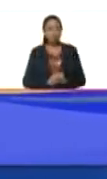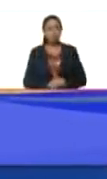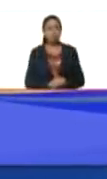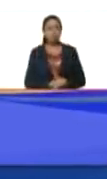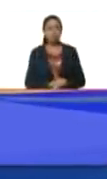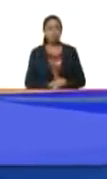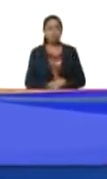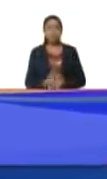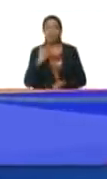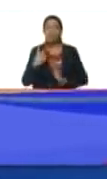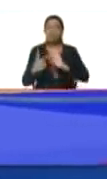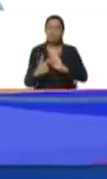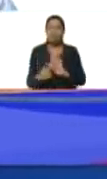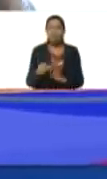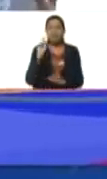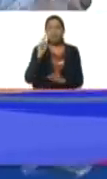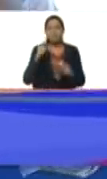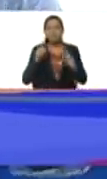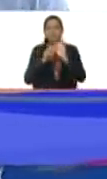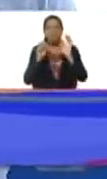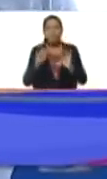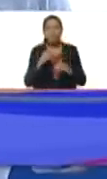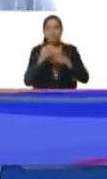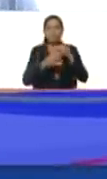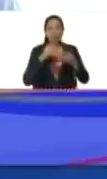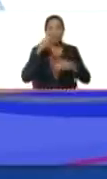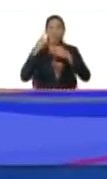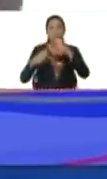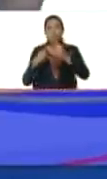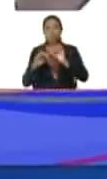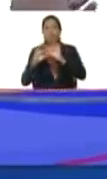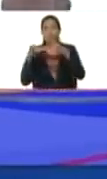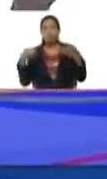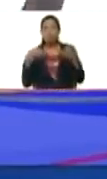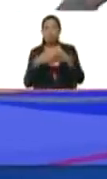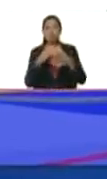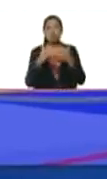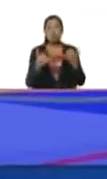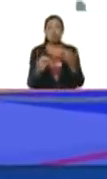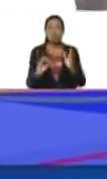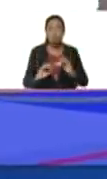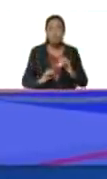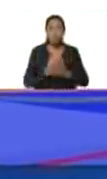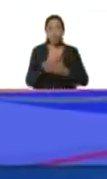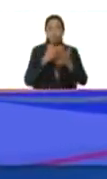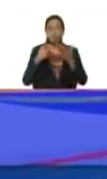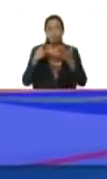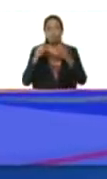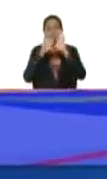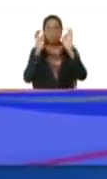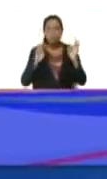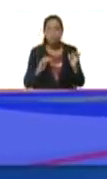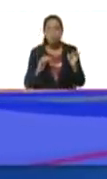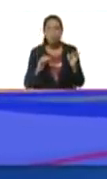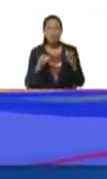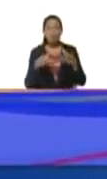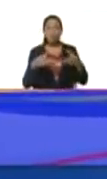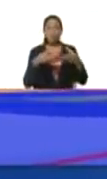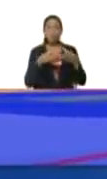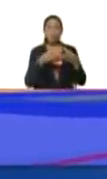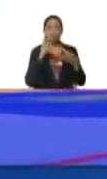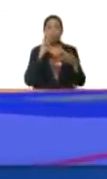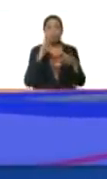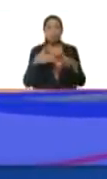han manifestado la necesidad de generar políticas hacia ese sector. Y ha surgido de los distintos condominios y los sectores de clase media